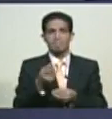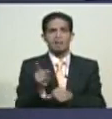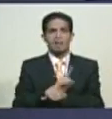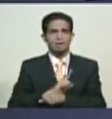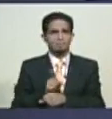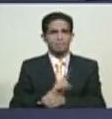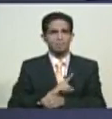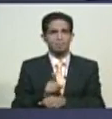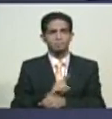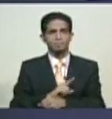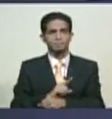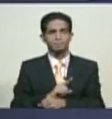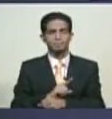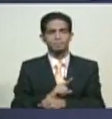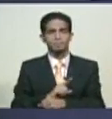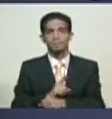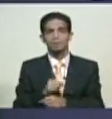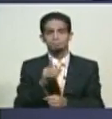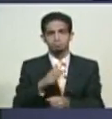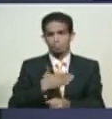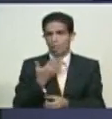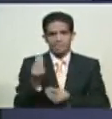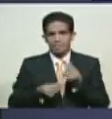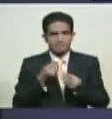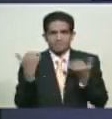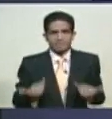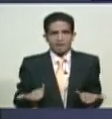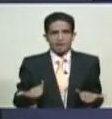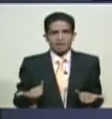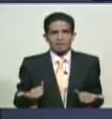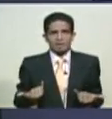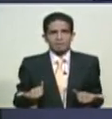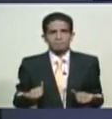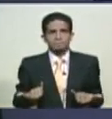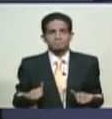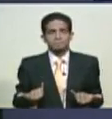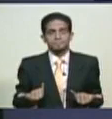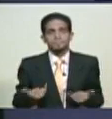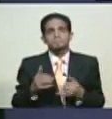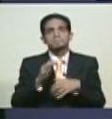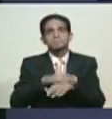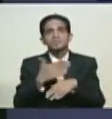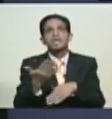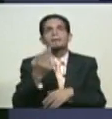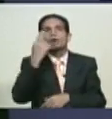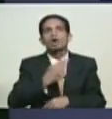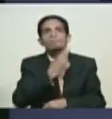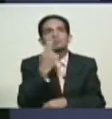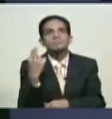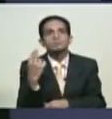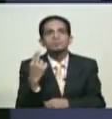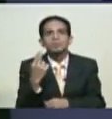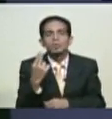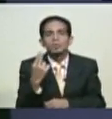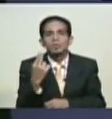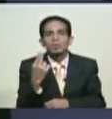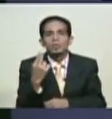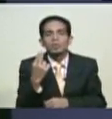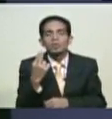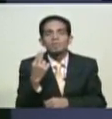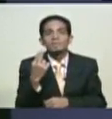hacerse ya porque bueno el compromiso de la